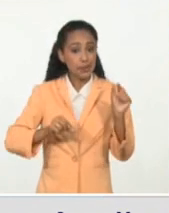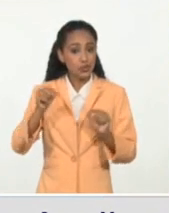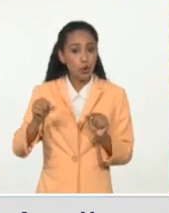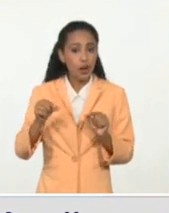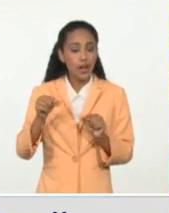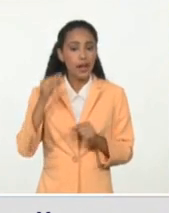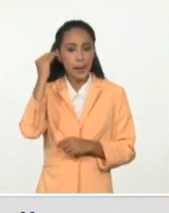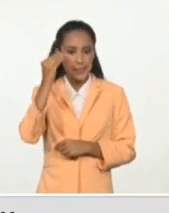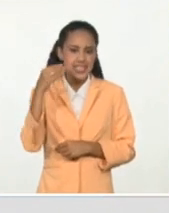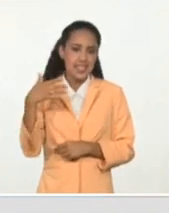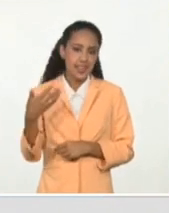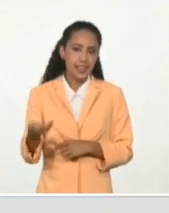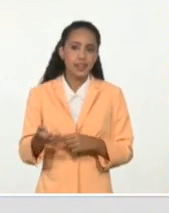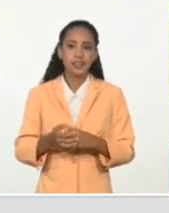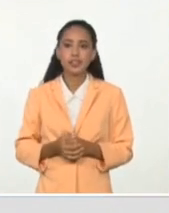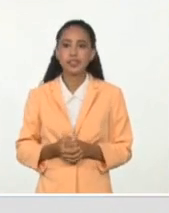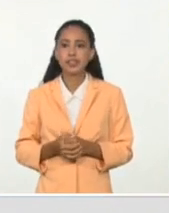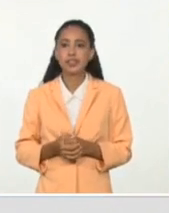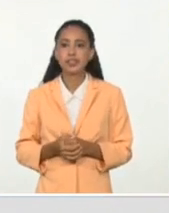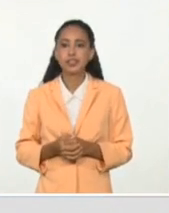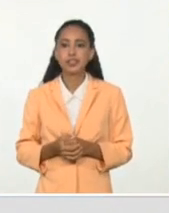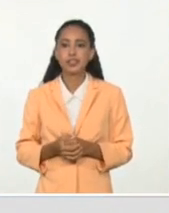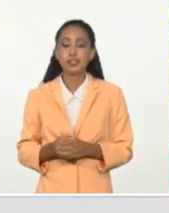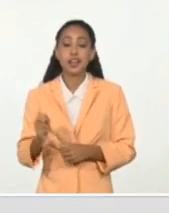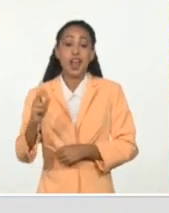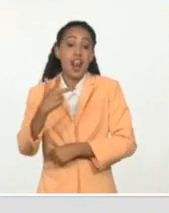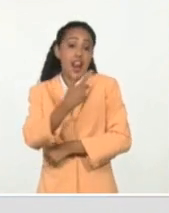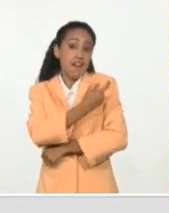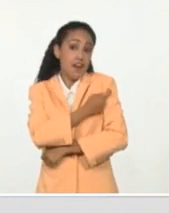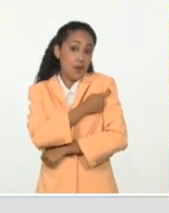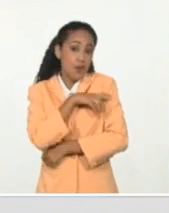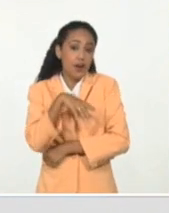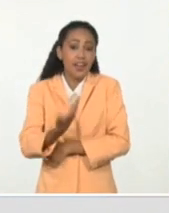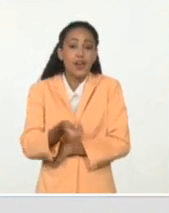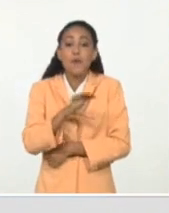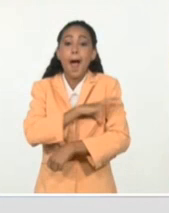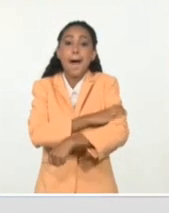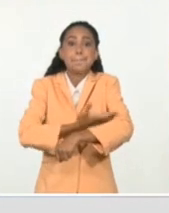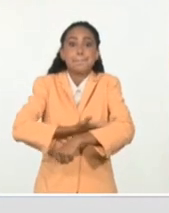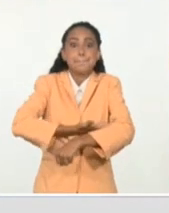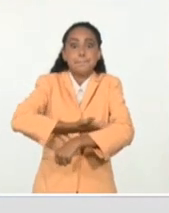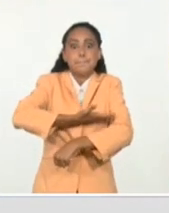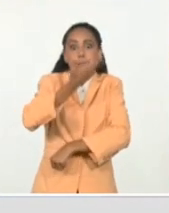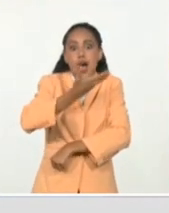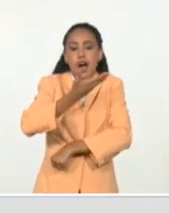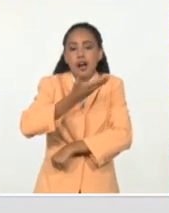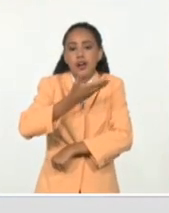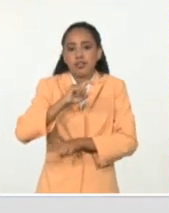que la vacuna está provocando hipertensión arterial como evento adverso.